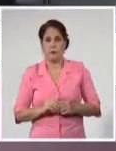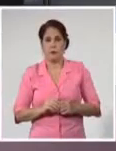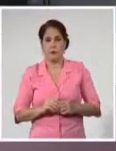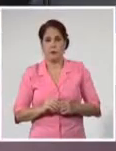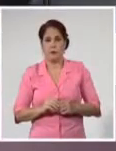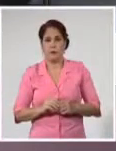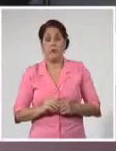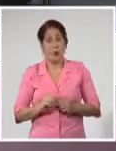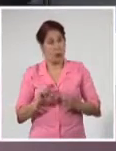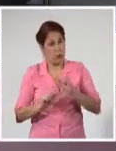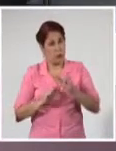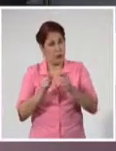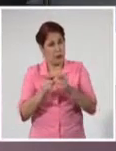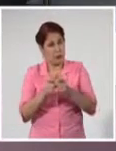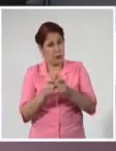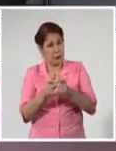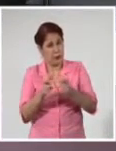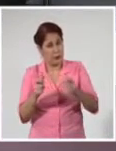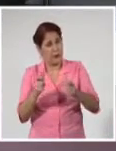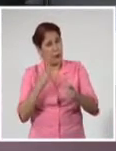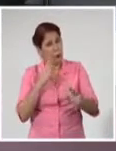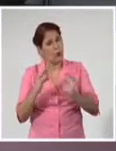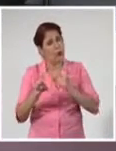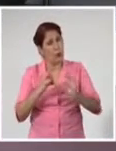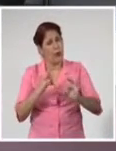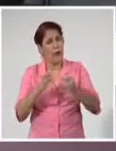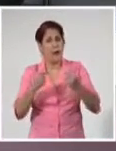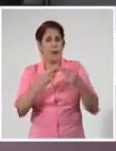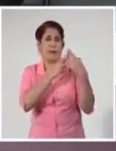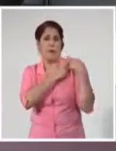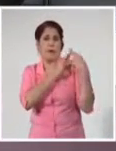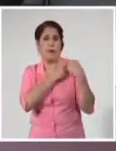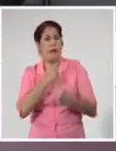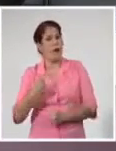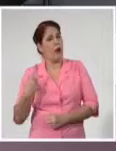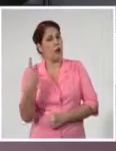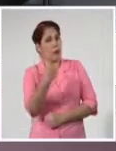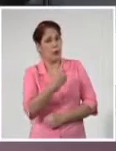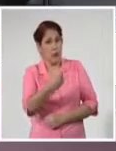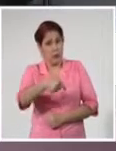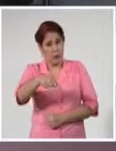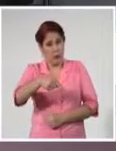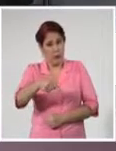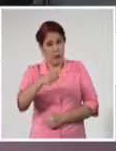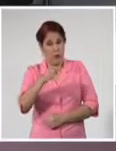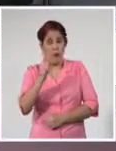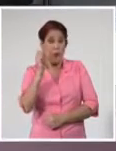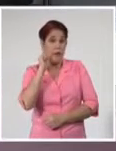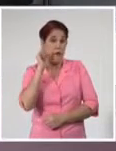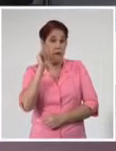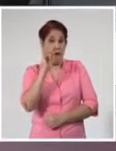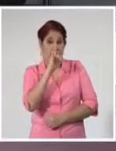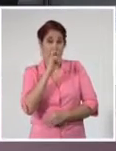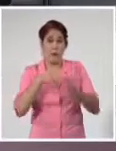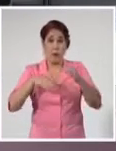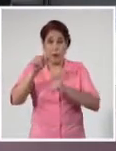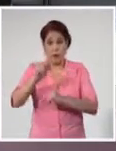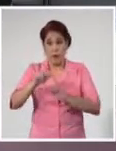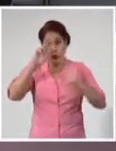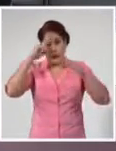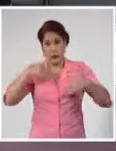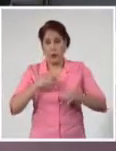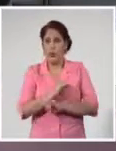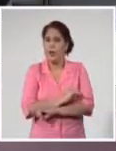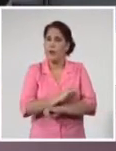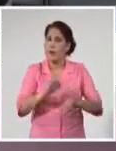Los números siguen creciendo, Menfesí. Hay que mantener la responsabilidad y también tomar todas las medidas. Por eso también el Ministerio de Salud Pública informa